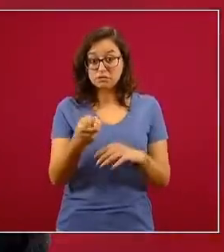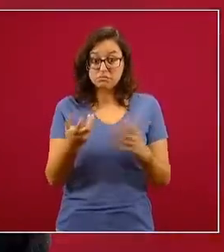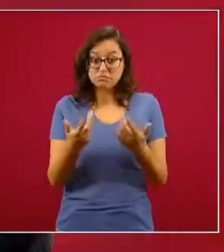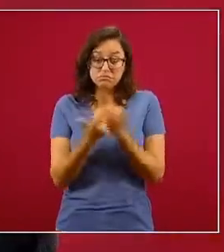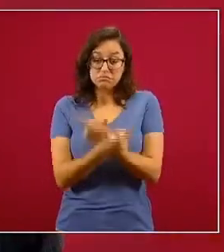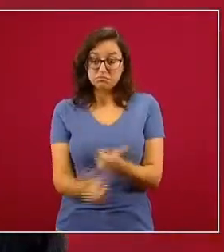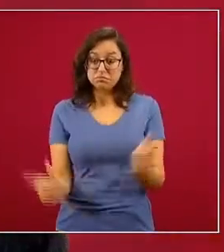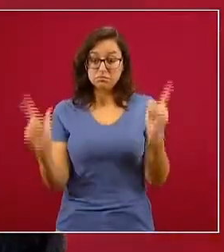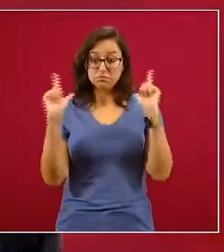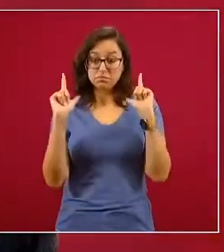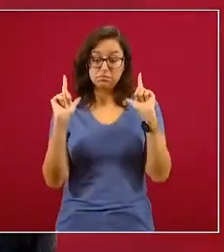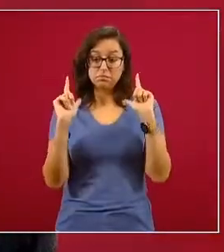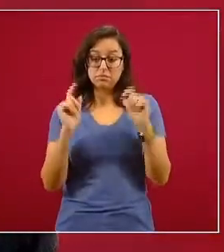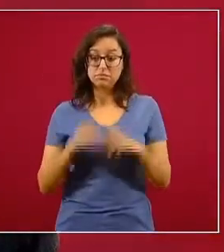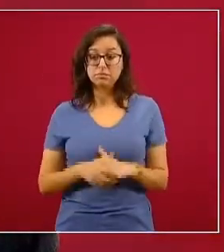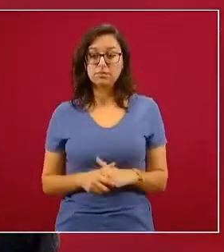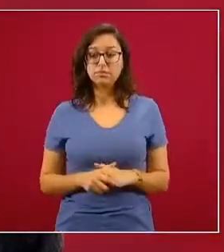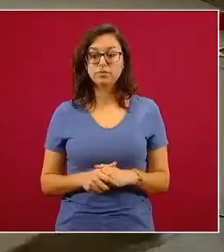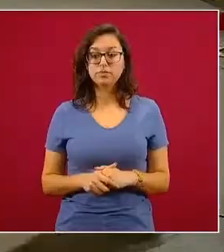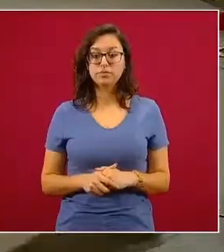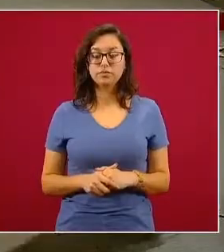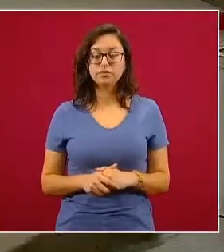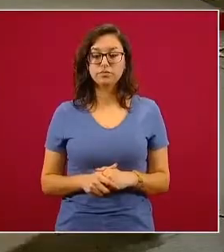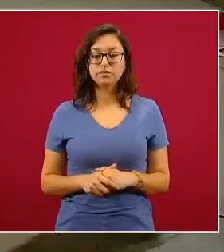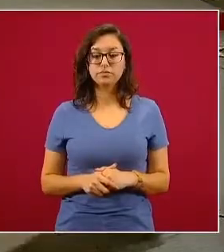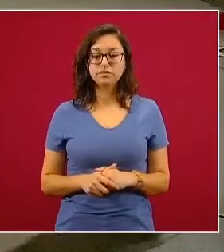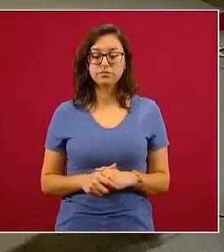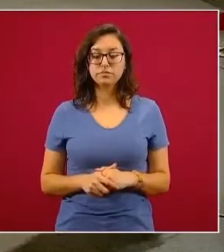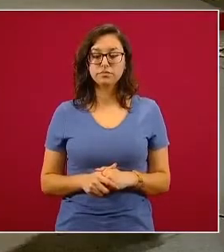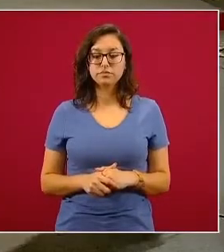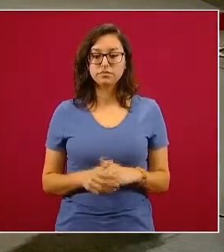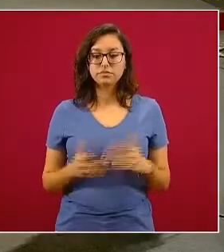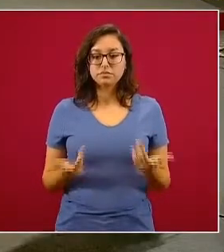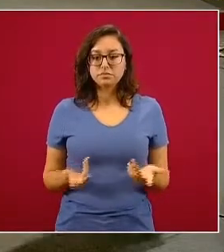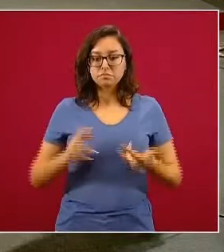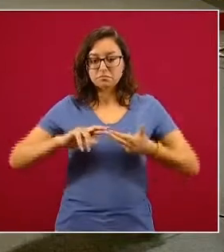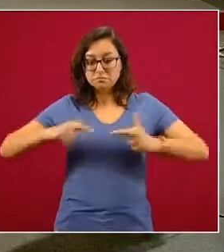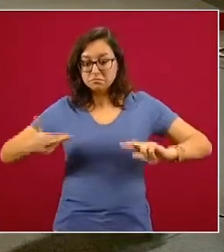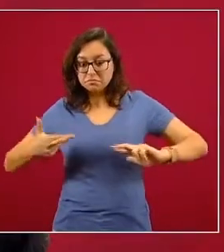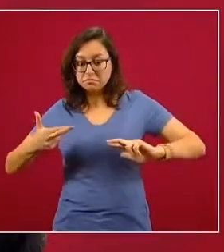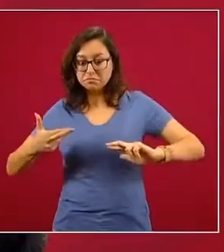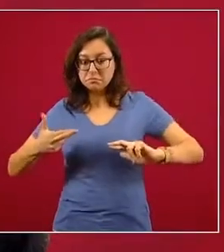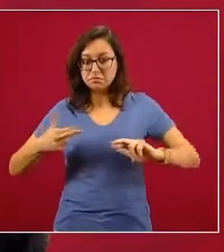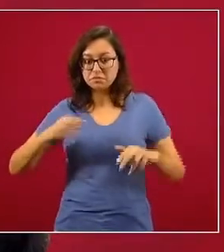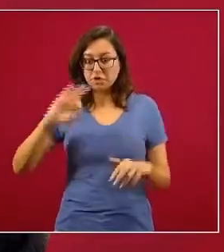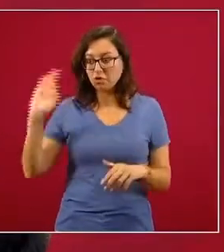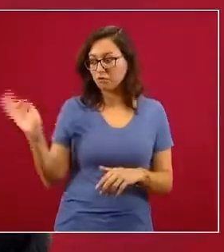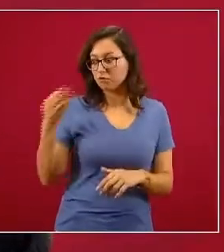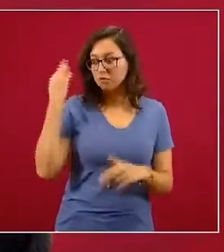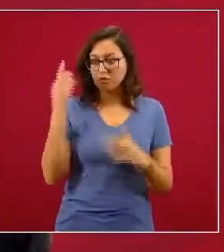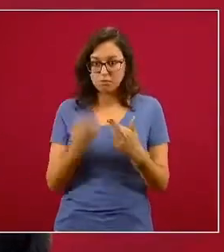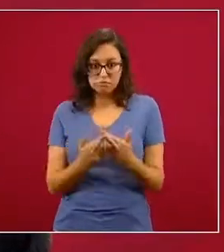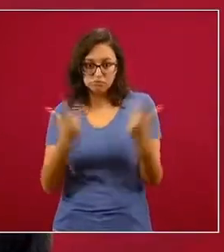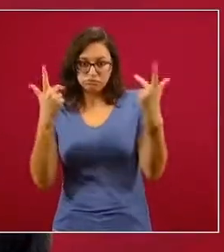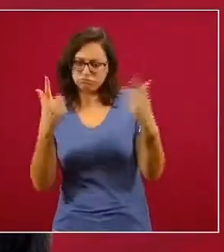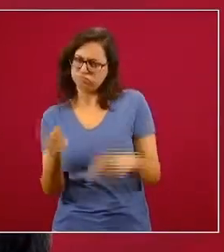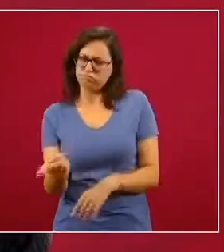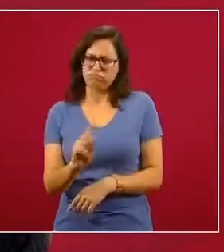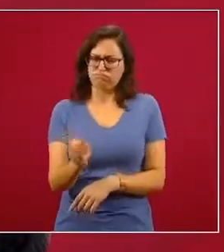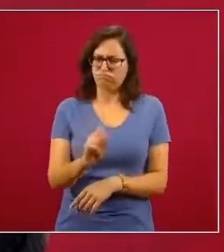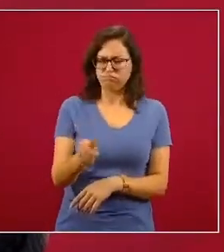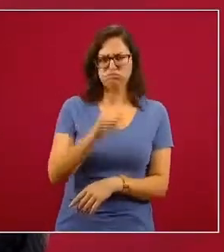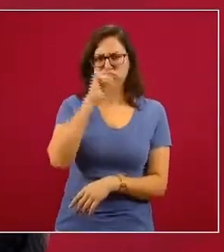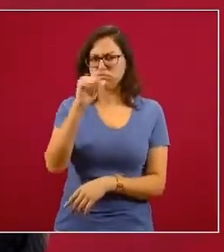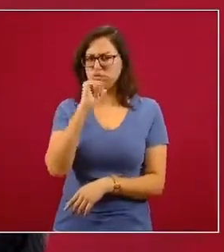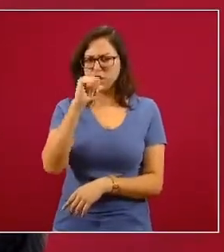libre. ¿Eso les cambia la perspectiva respecto a la relación con el Gobierno de México? No, de ninguna manera, de